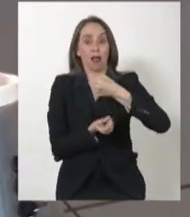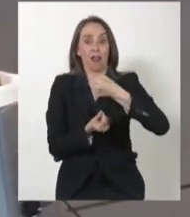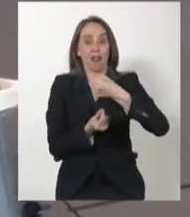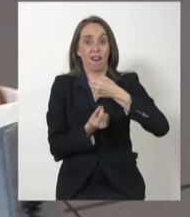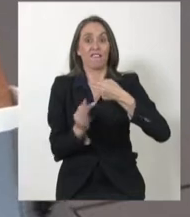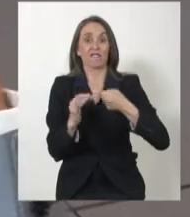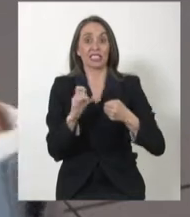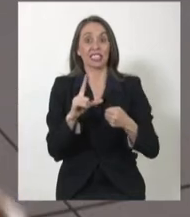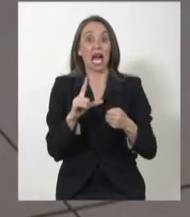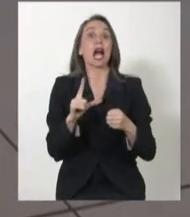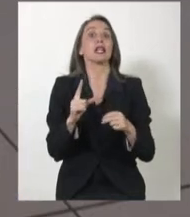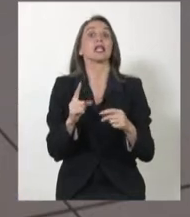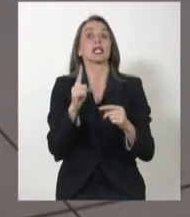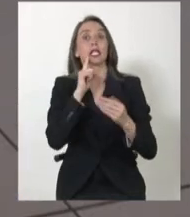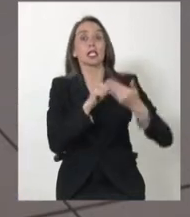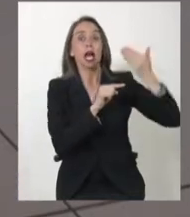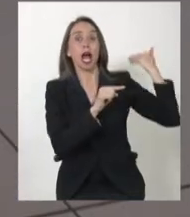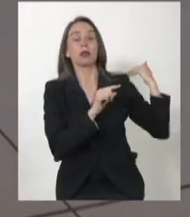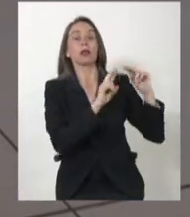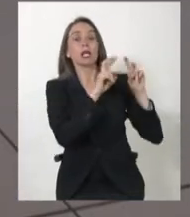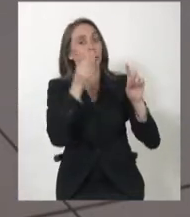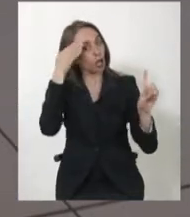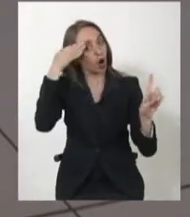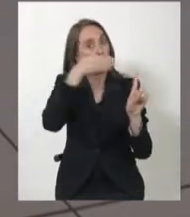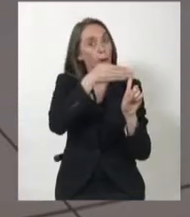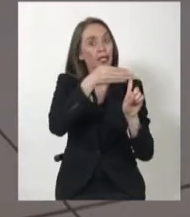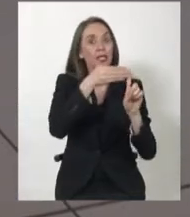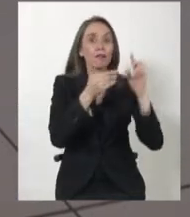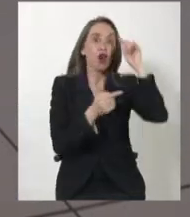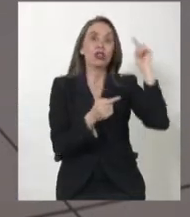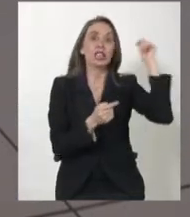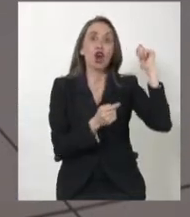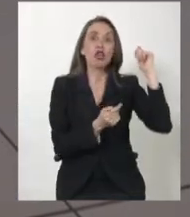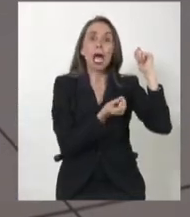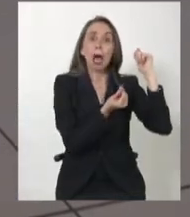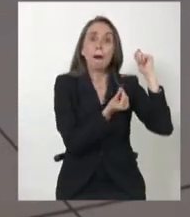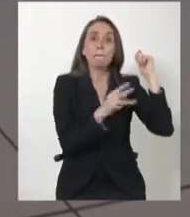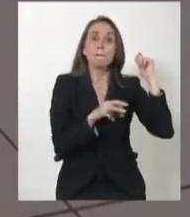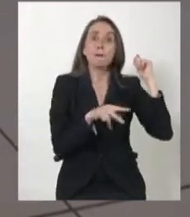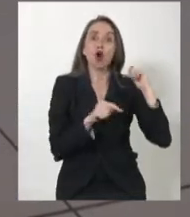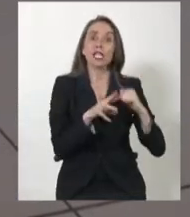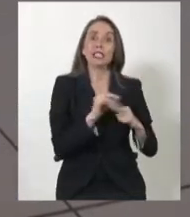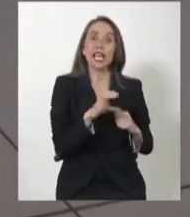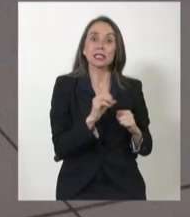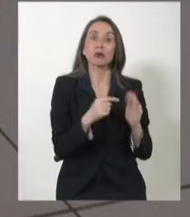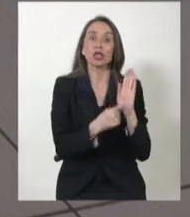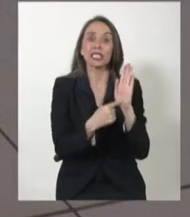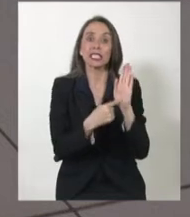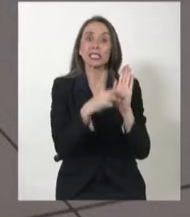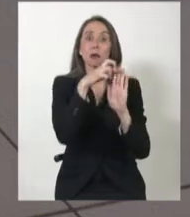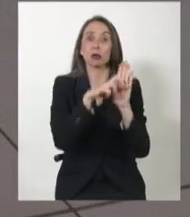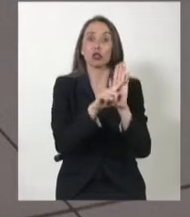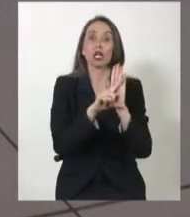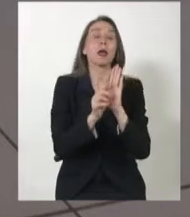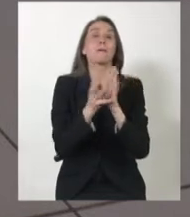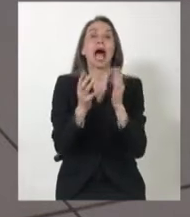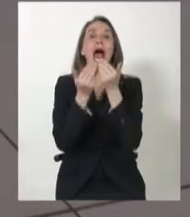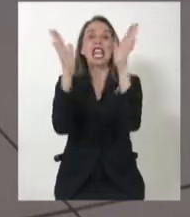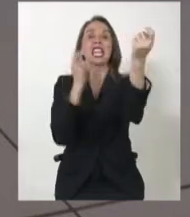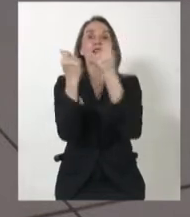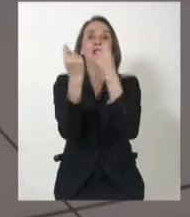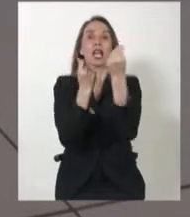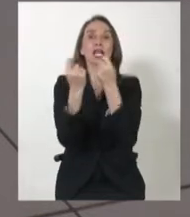escuela económica detrás, que es el monetarismo, provoca que ese proyecto sea mucho más neoliberal que